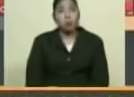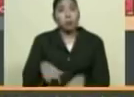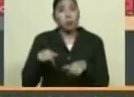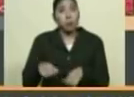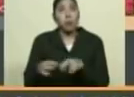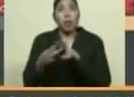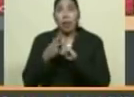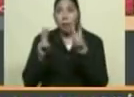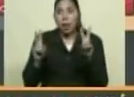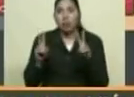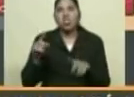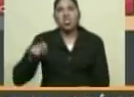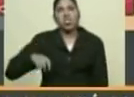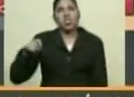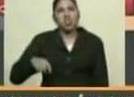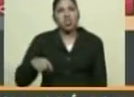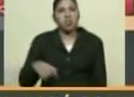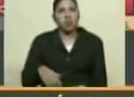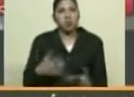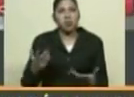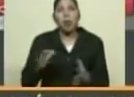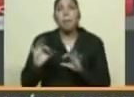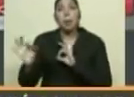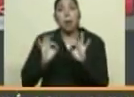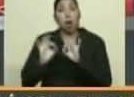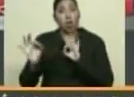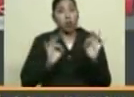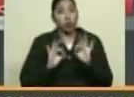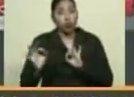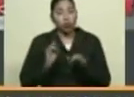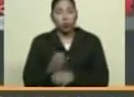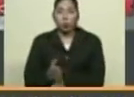Y se vino para acá y aquí estuvo 3 años.